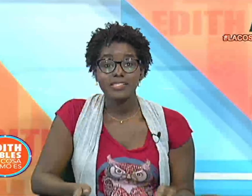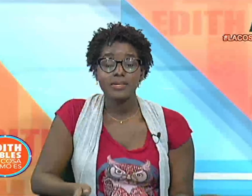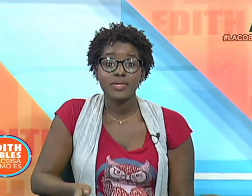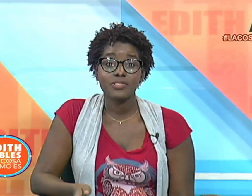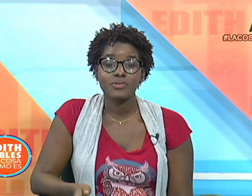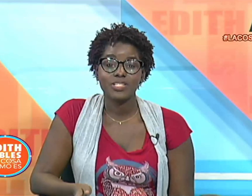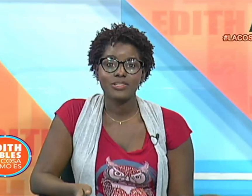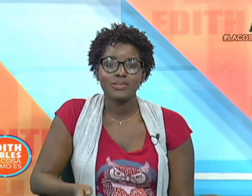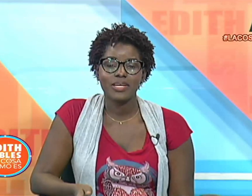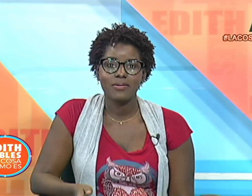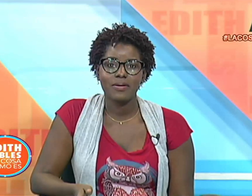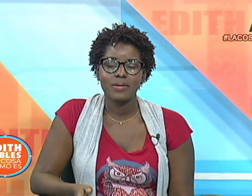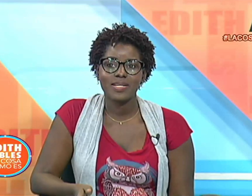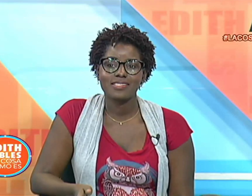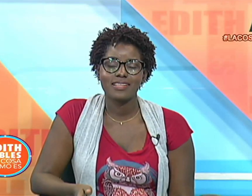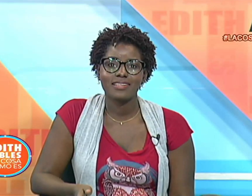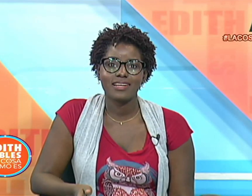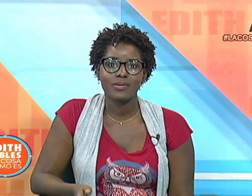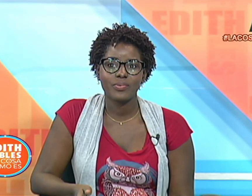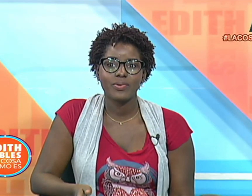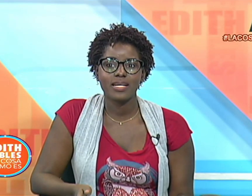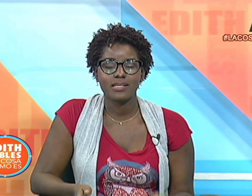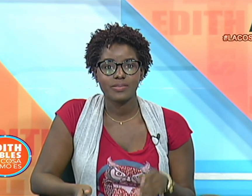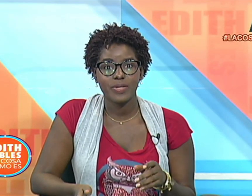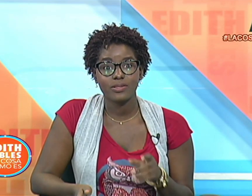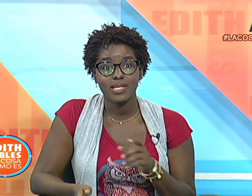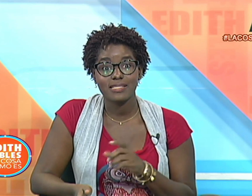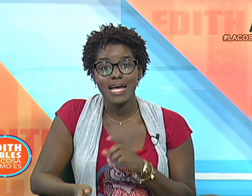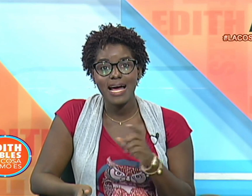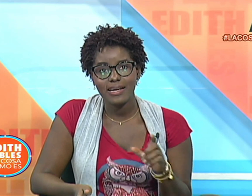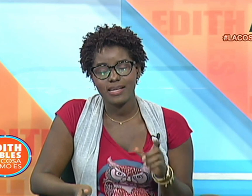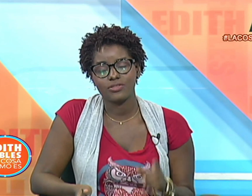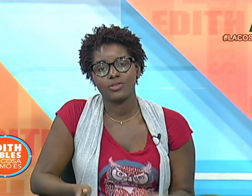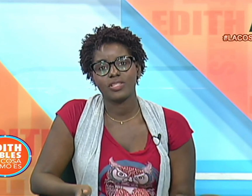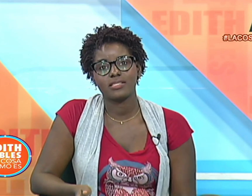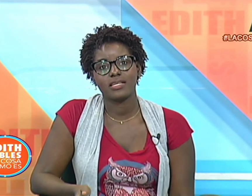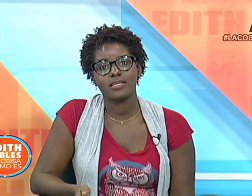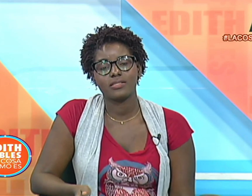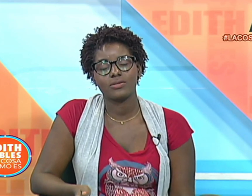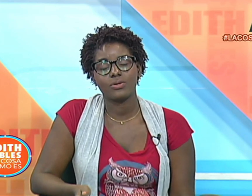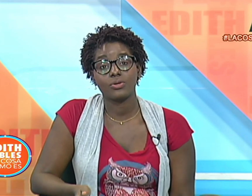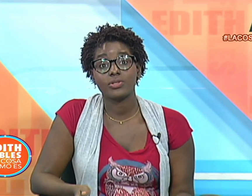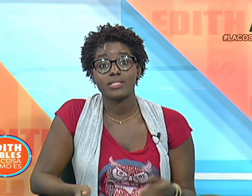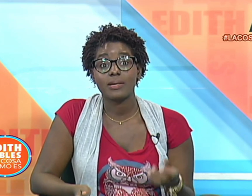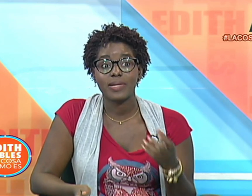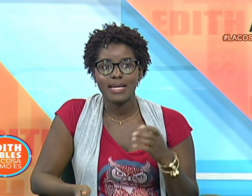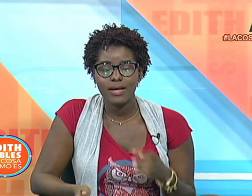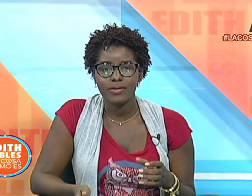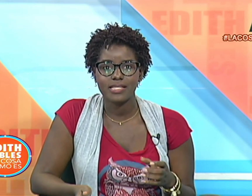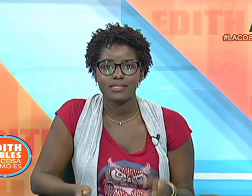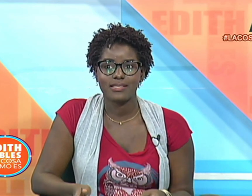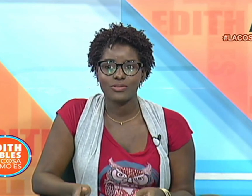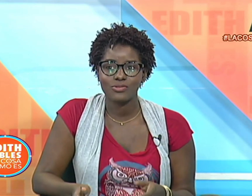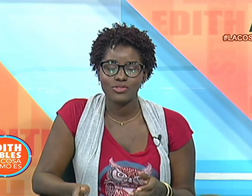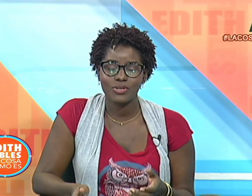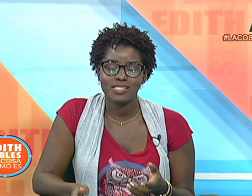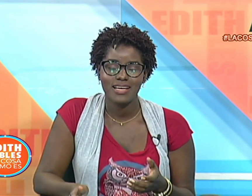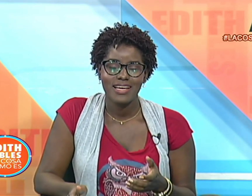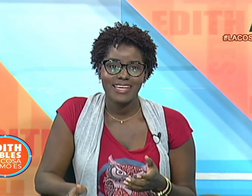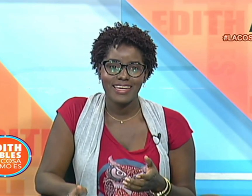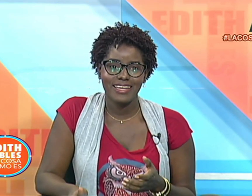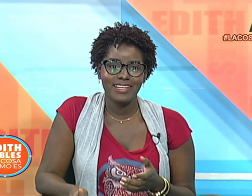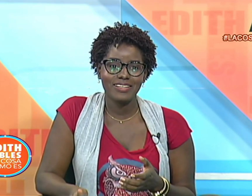ahí estaban escuchando lo que hablaba el presidente de la república respecto a las áreas donde se hizo o donde se aplicaron esas reducciones